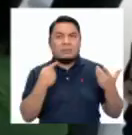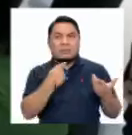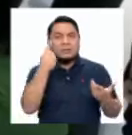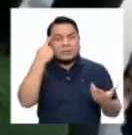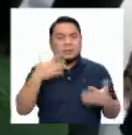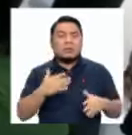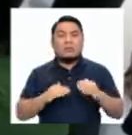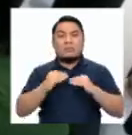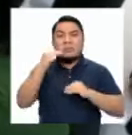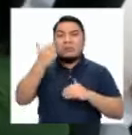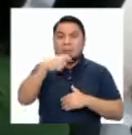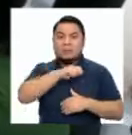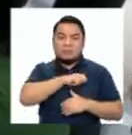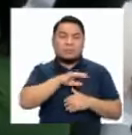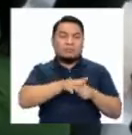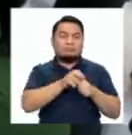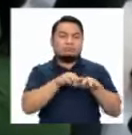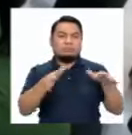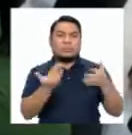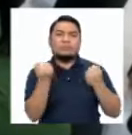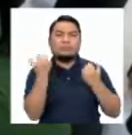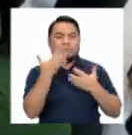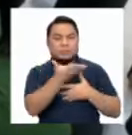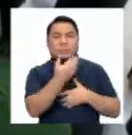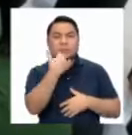a España en número de contagios.